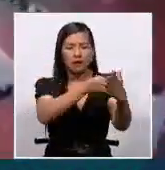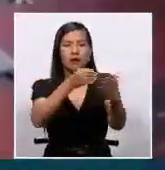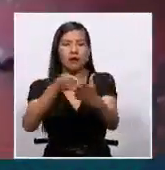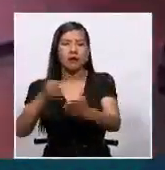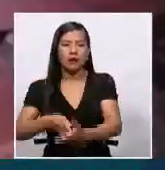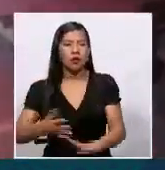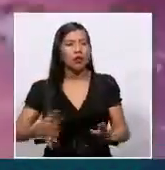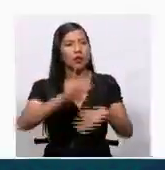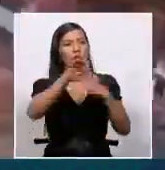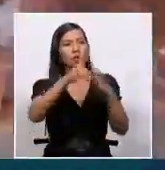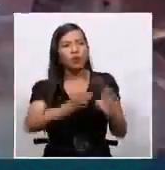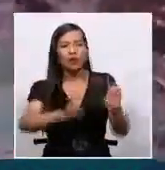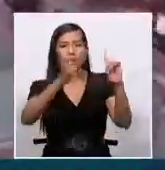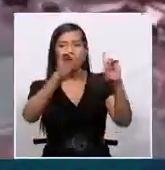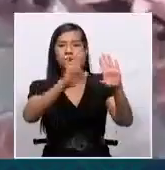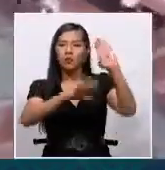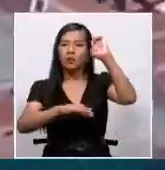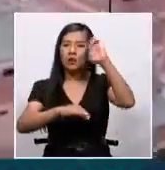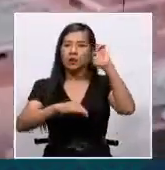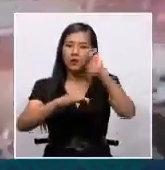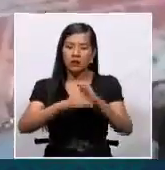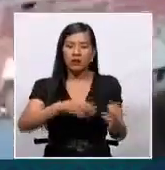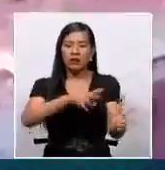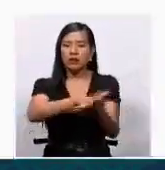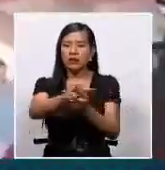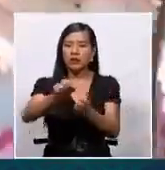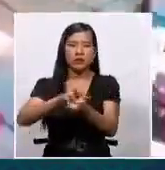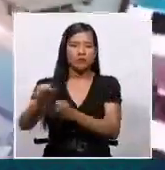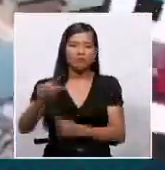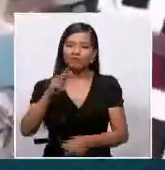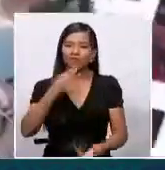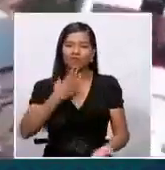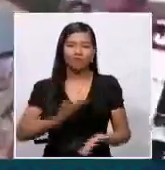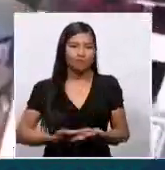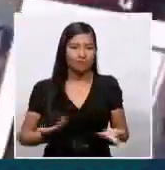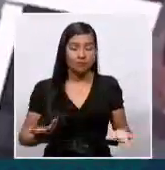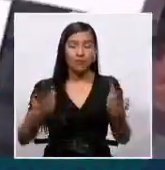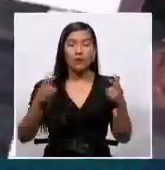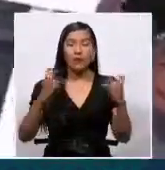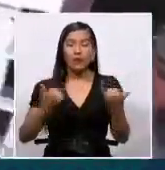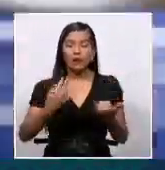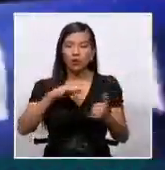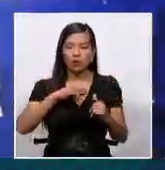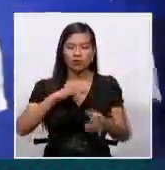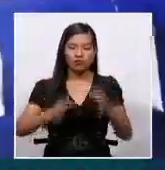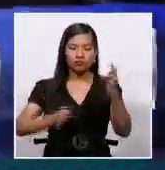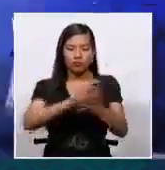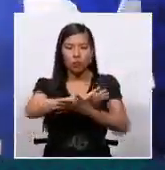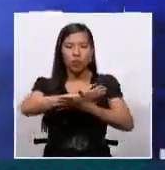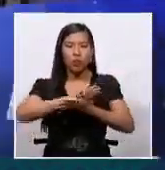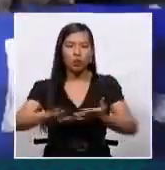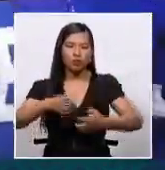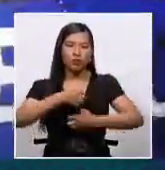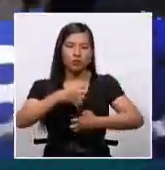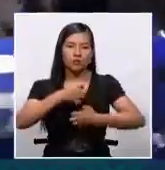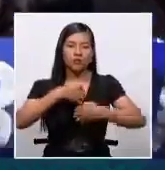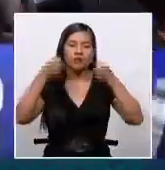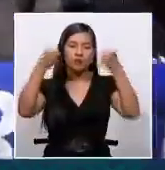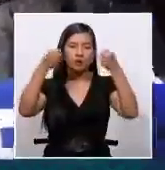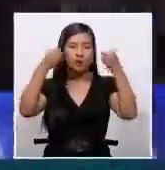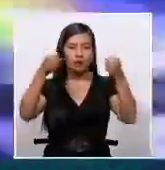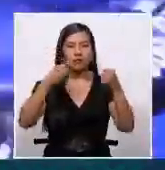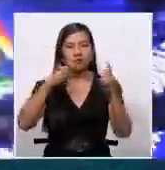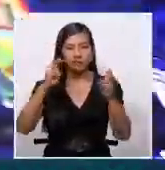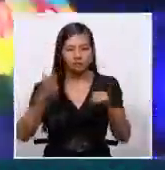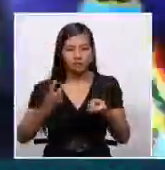los bienes del Estado. Por eso mismo esta gran marcha es pues exigiendo justicia. Hoy estamos demostrando la